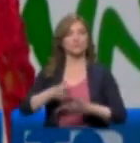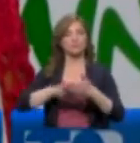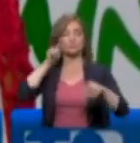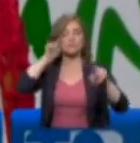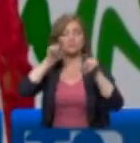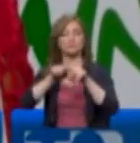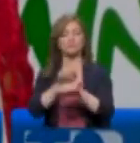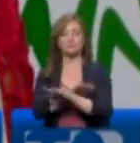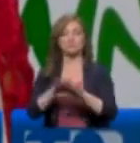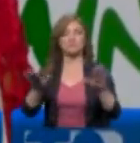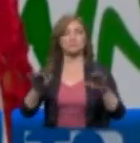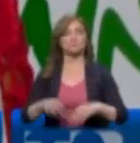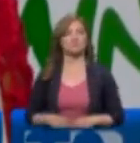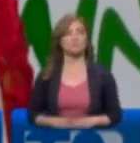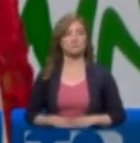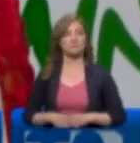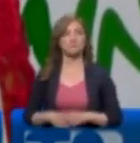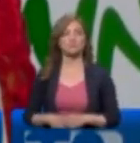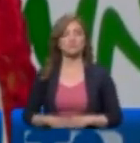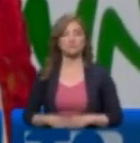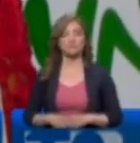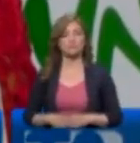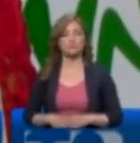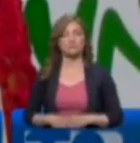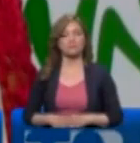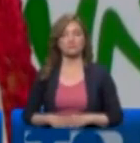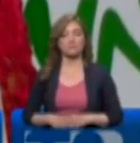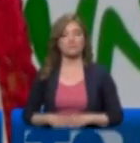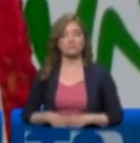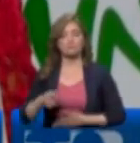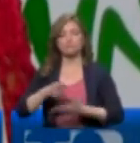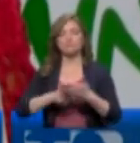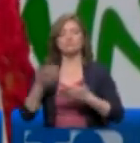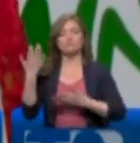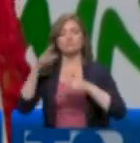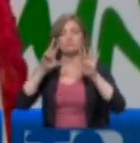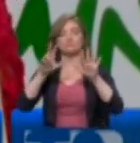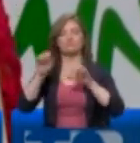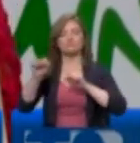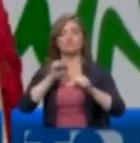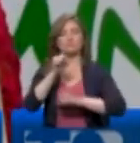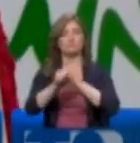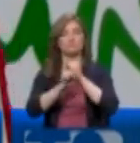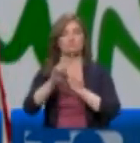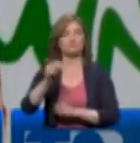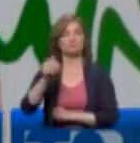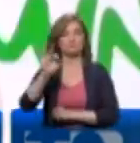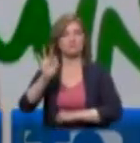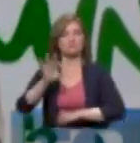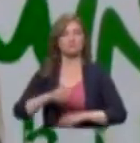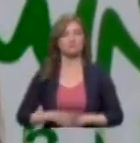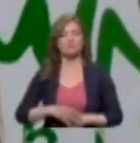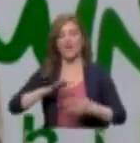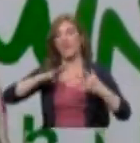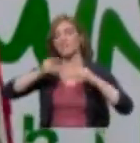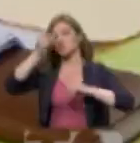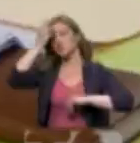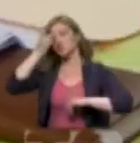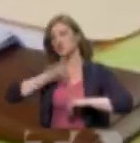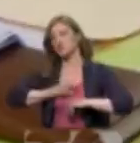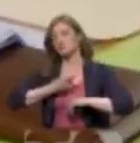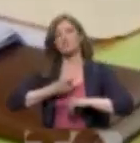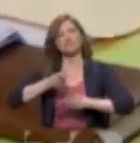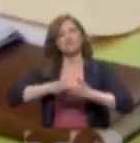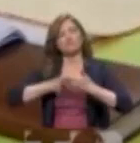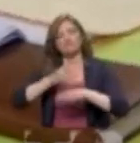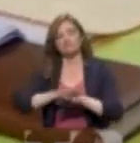de financiamiento y servicios bancarios suscrito el 8 de mayo del 2019. Según la resolución de terminación,